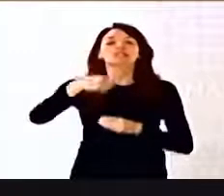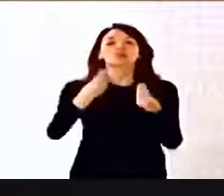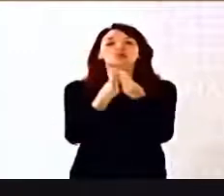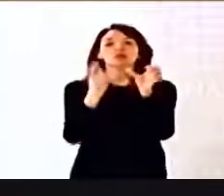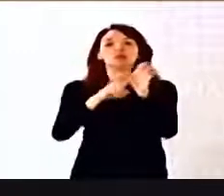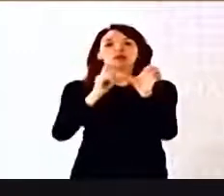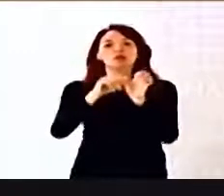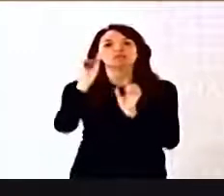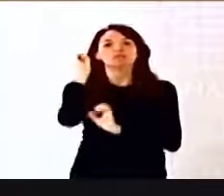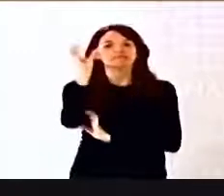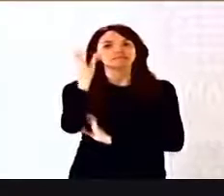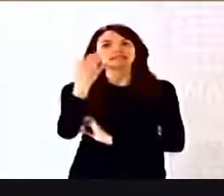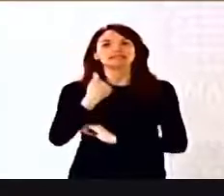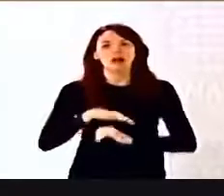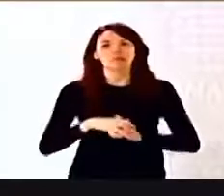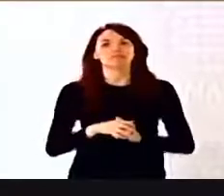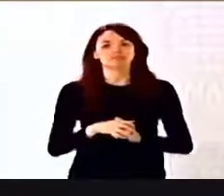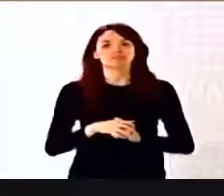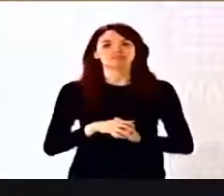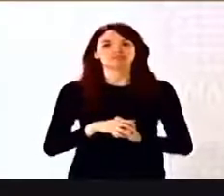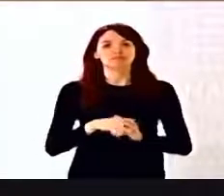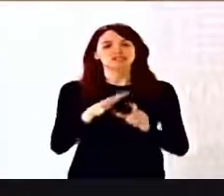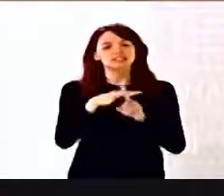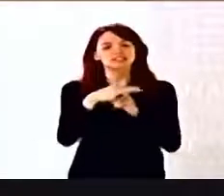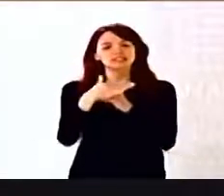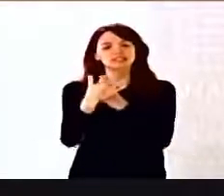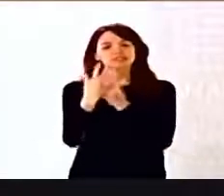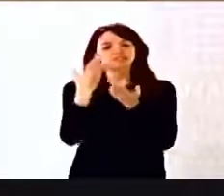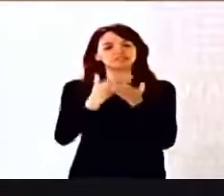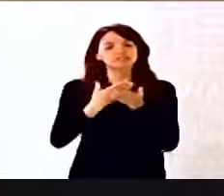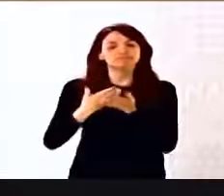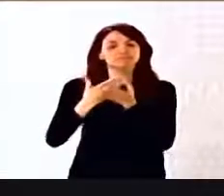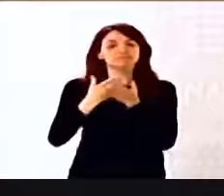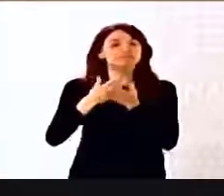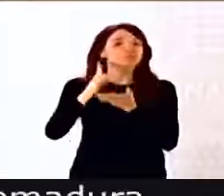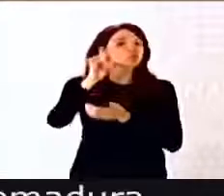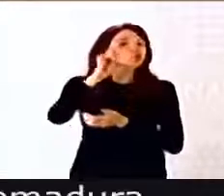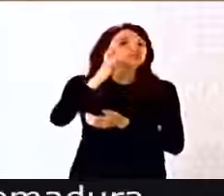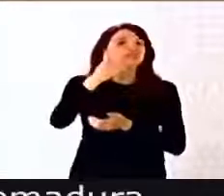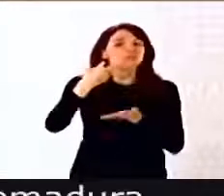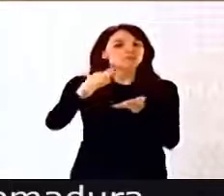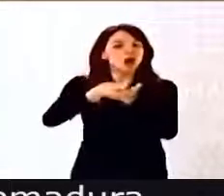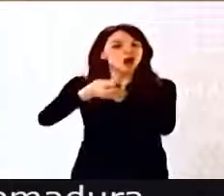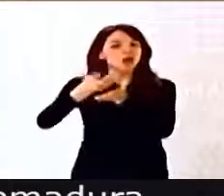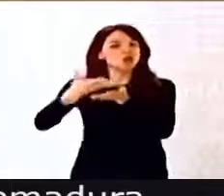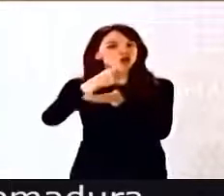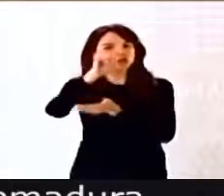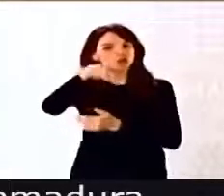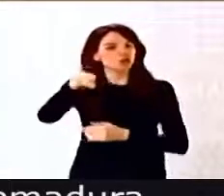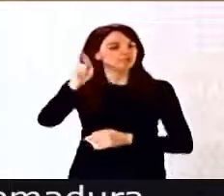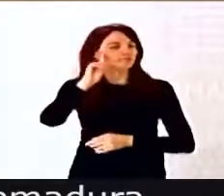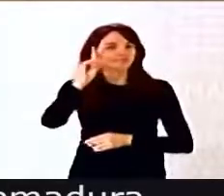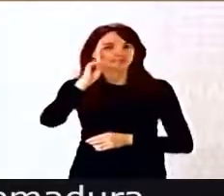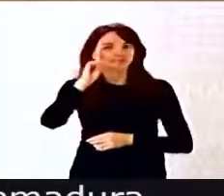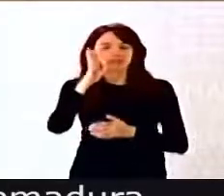Extremadura. Estamos estudiando, concretamente, no sé si se le ha pagado a todos o no se le ha pagado a todos. Estamos estudiando